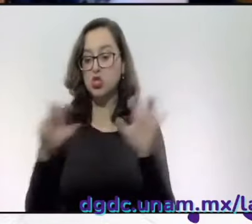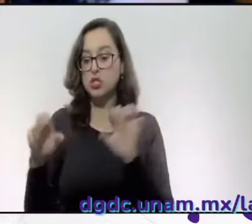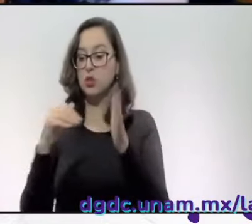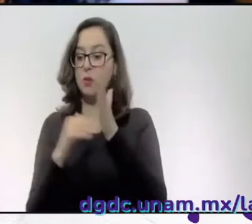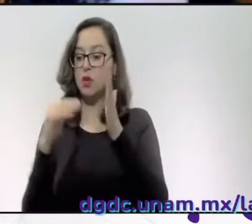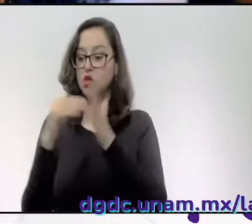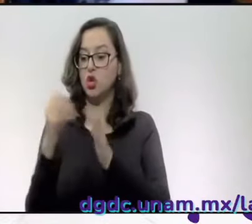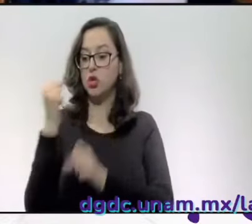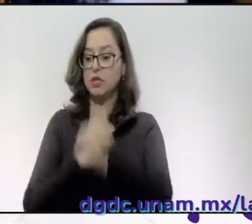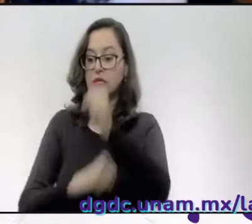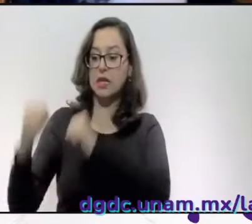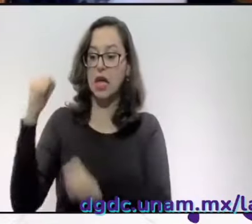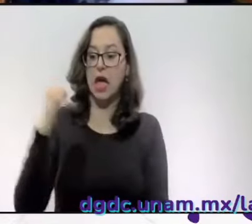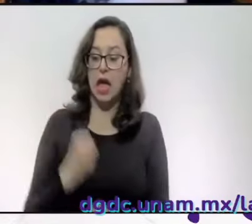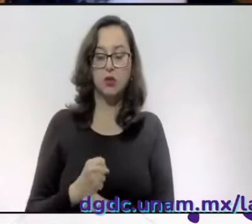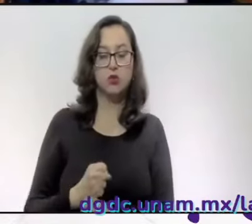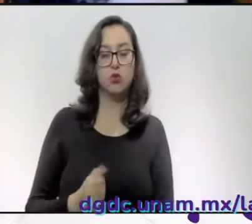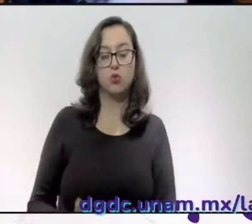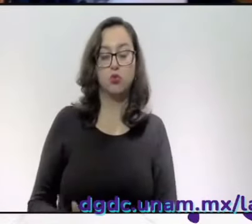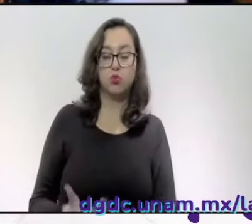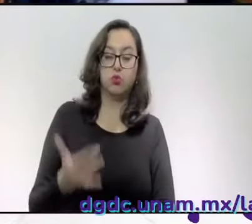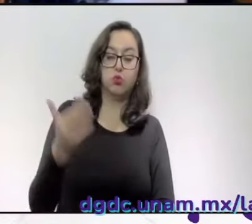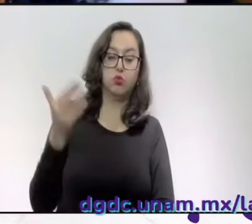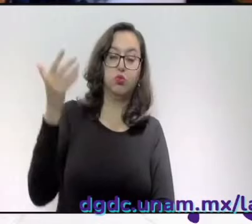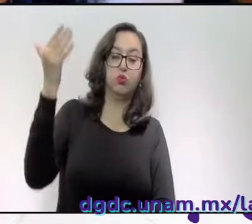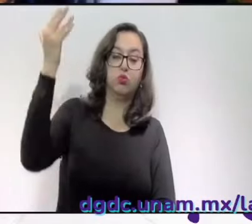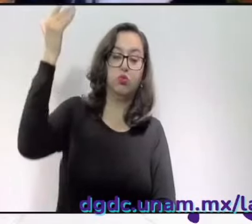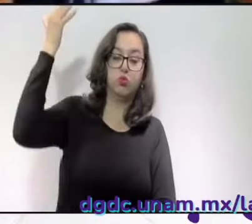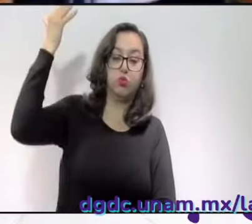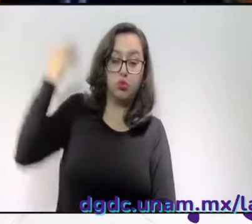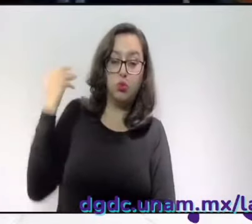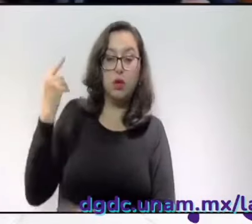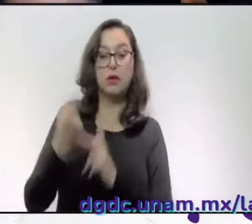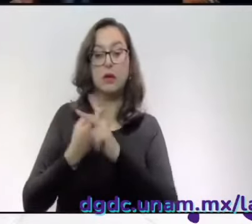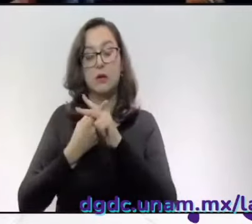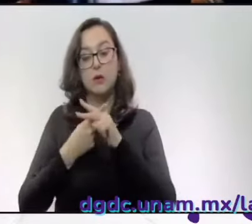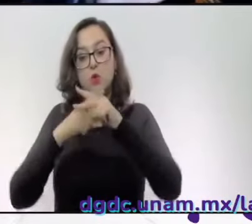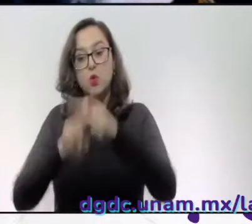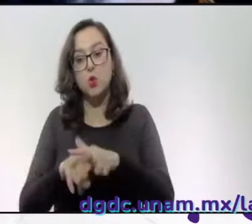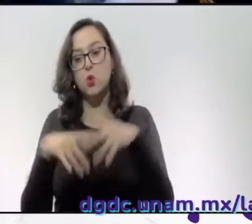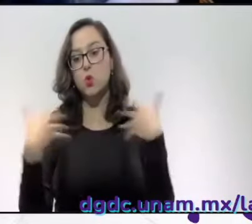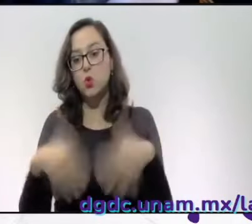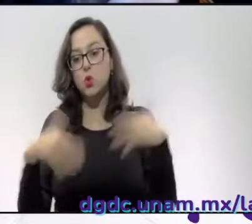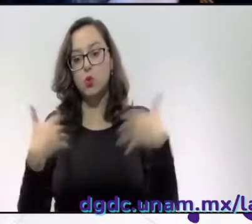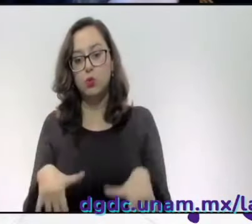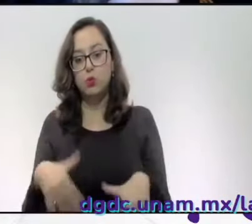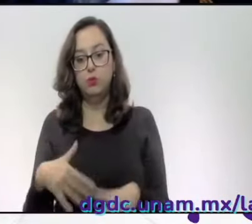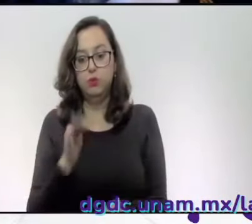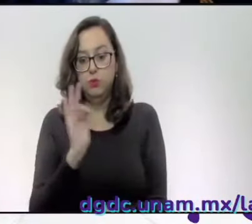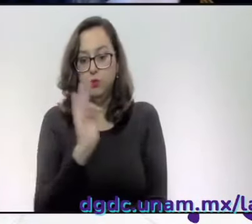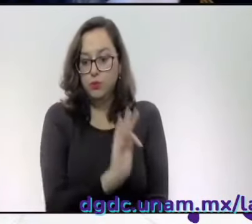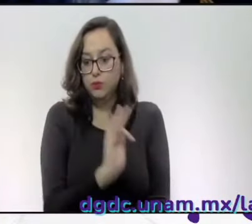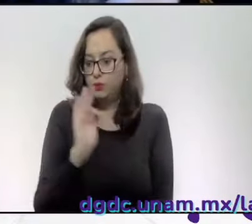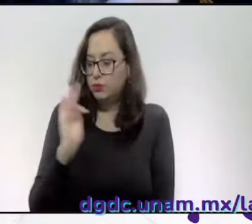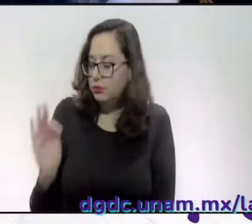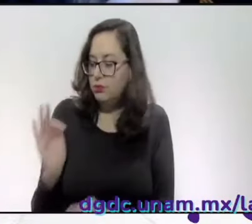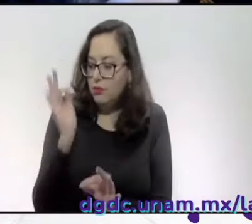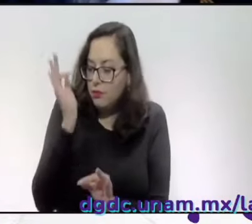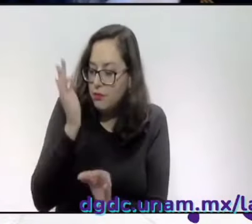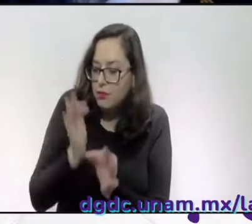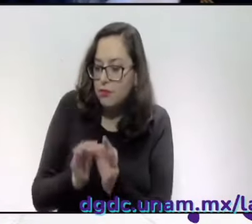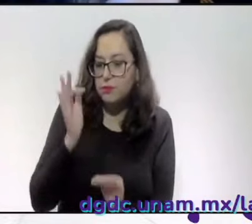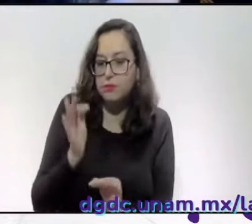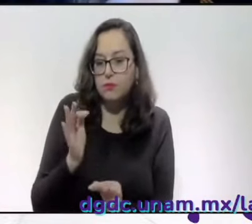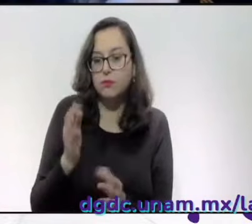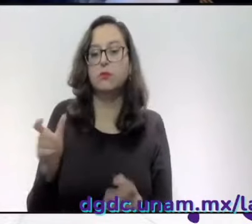poco más de tres veces la edad de la Tierra, más o menos. Esto es muy impresionante porque esa fecha, digamos, tan precisa solo la sabemos desde